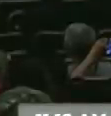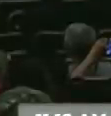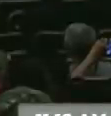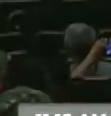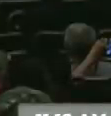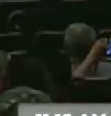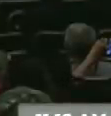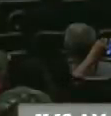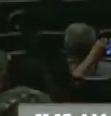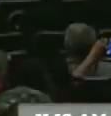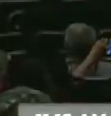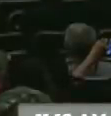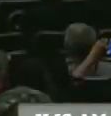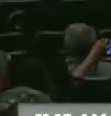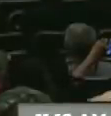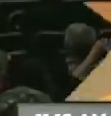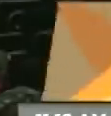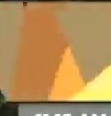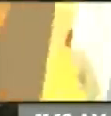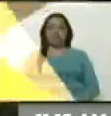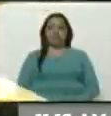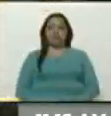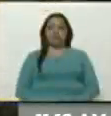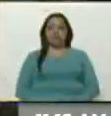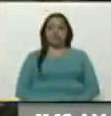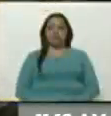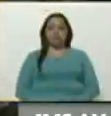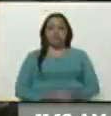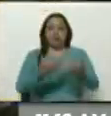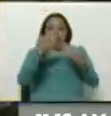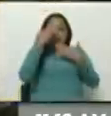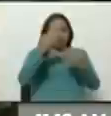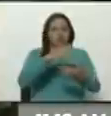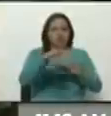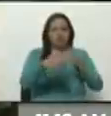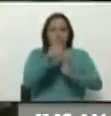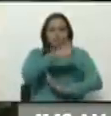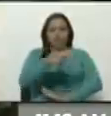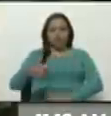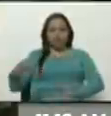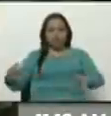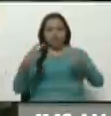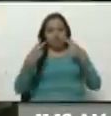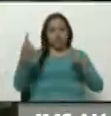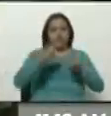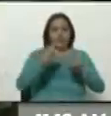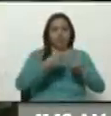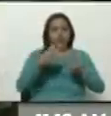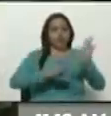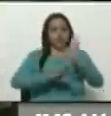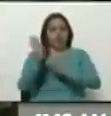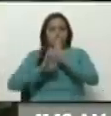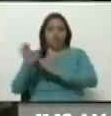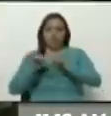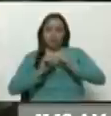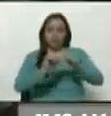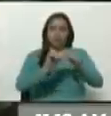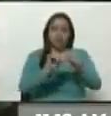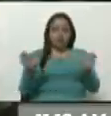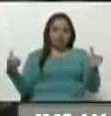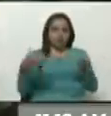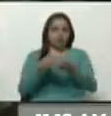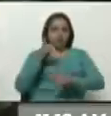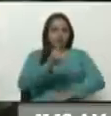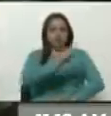Enma, buenos días, te saludo a ti y a toda la audiencia de Venezolana de Televisión. En efecto, se desarrolla y continúa este Congreso del Partido Socialista Unido